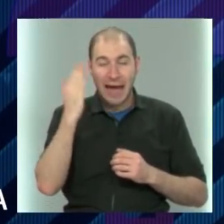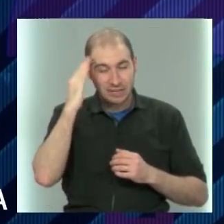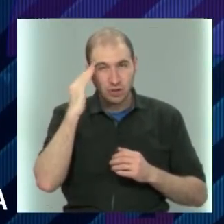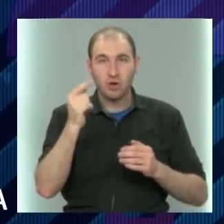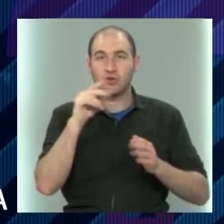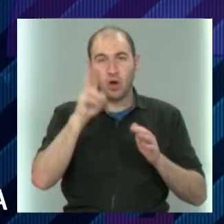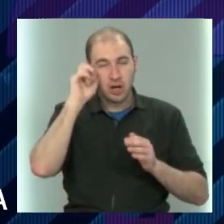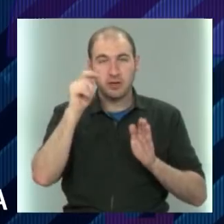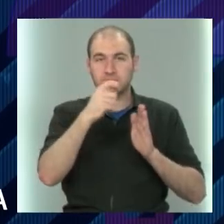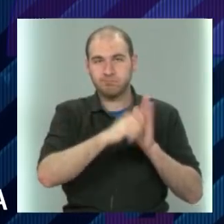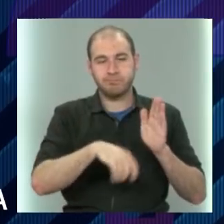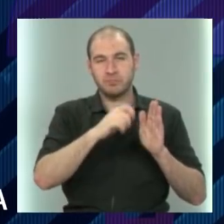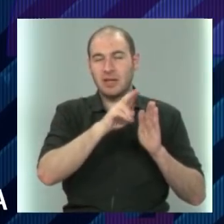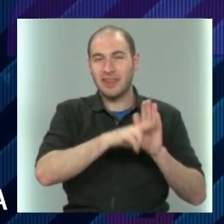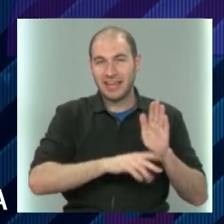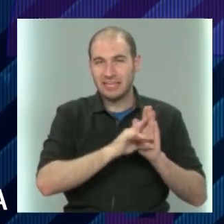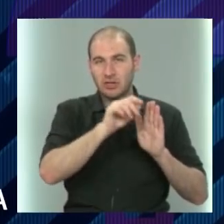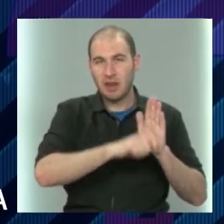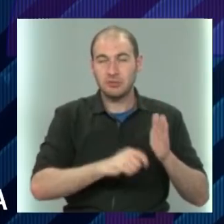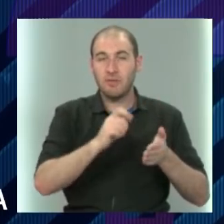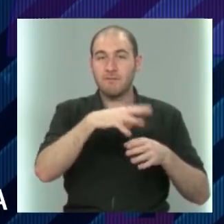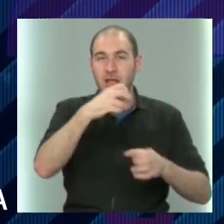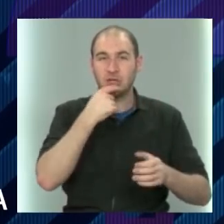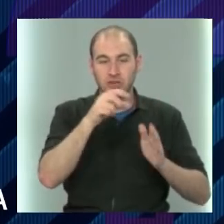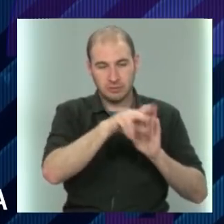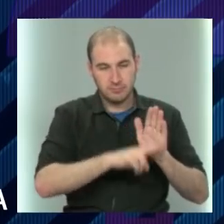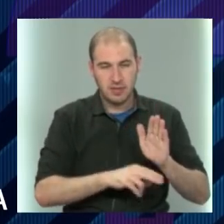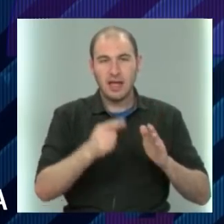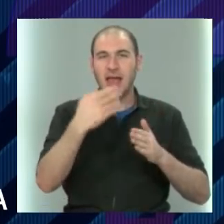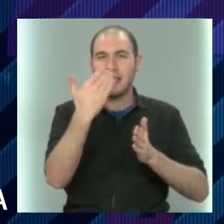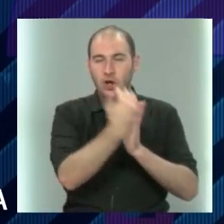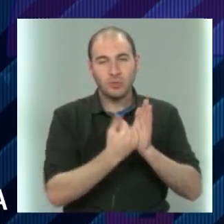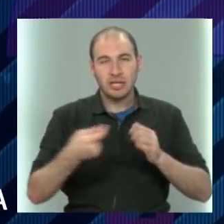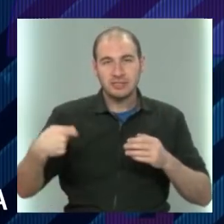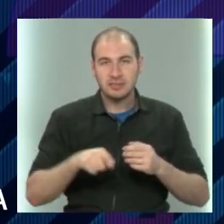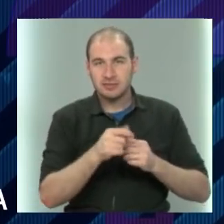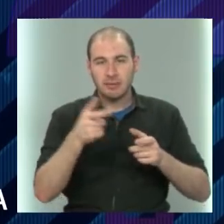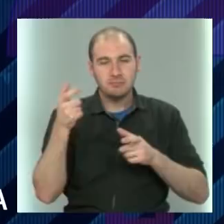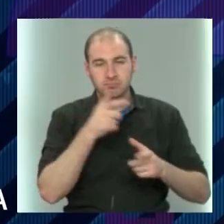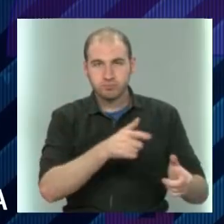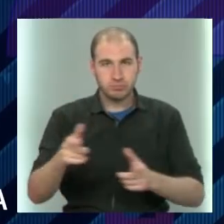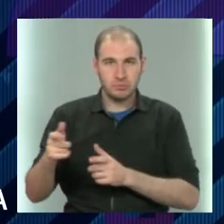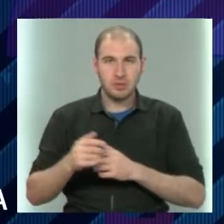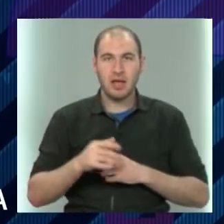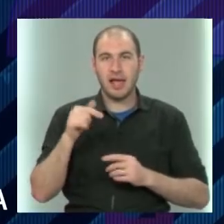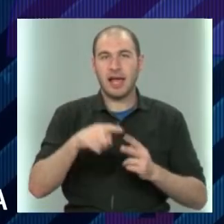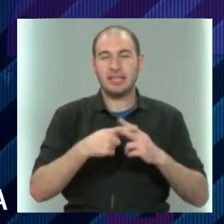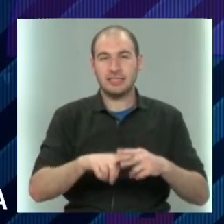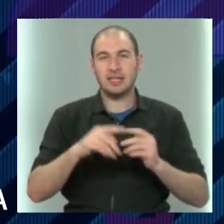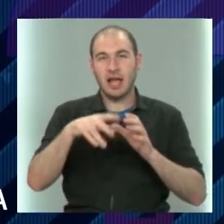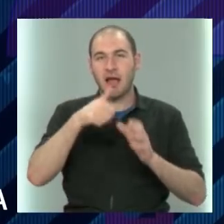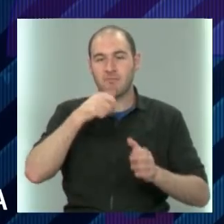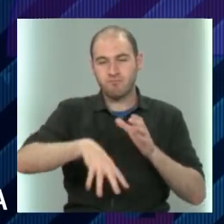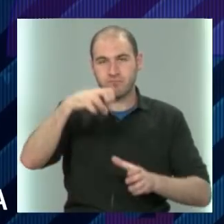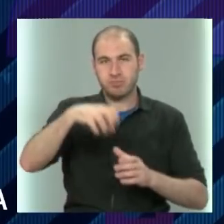que reglamenta el fracking en Mendoza. La normativa detalla los procesos administrativos y los controles que deben haber en esta técnica de